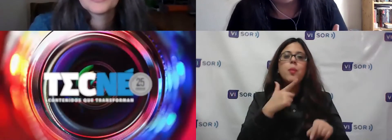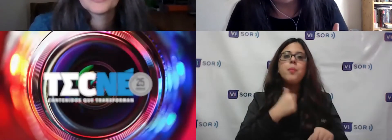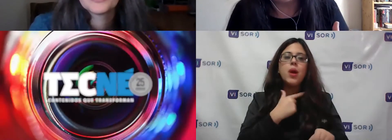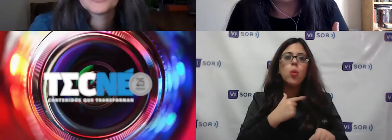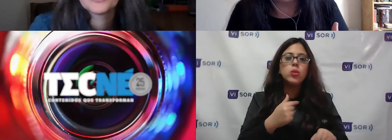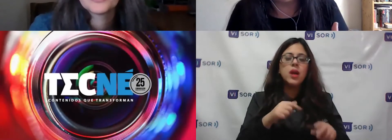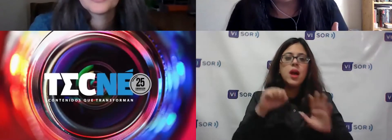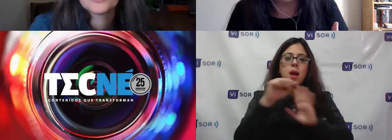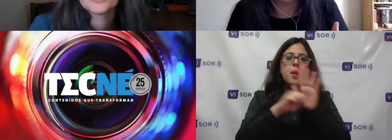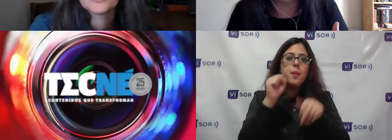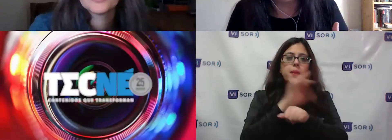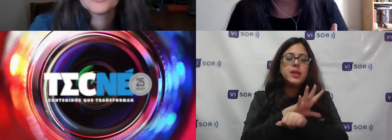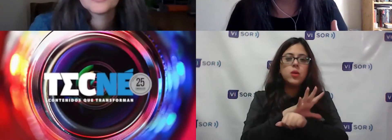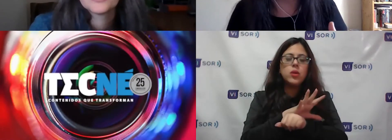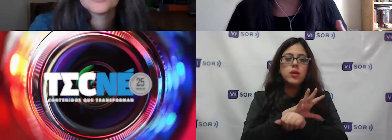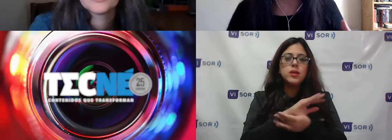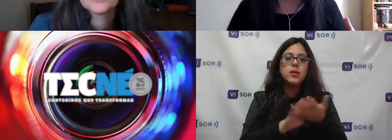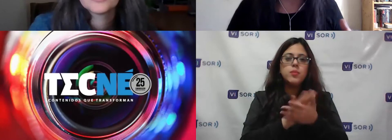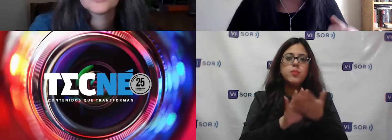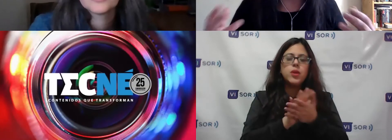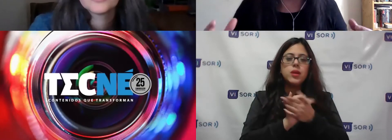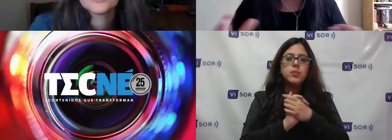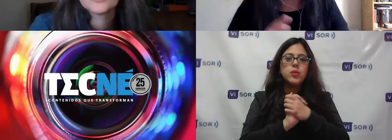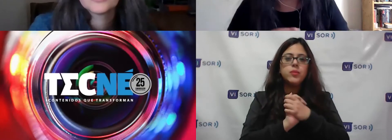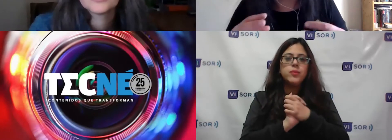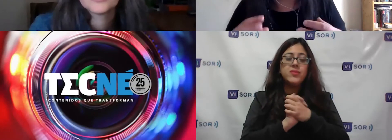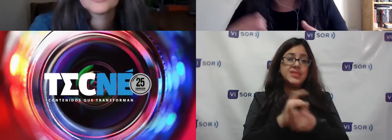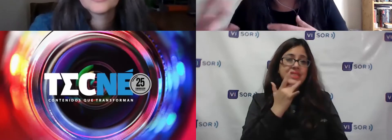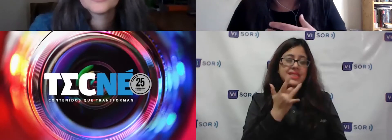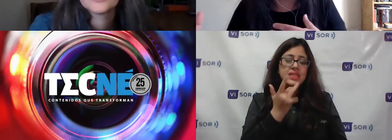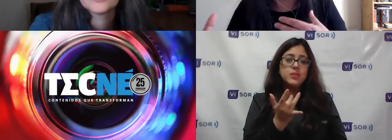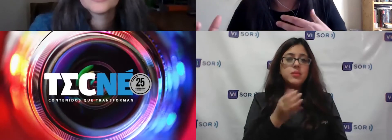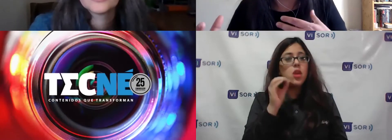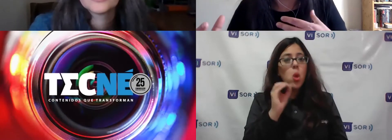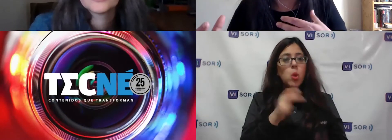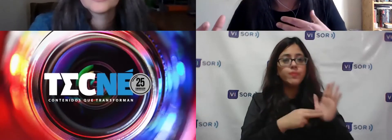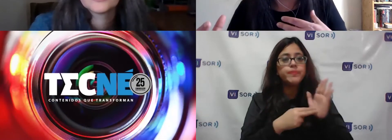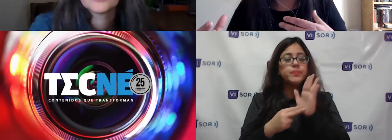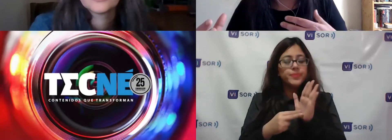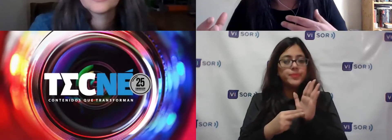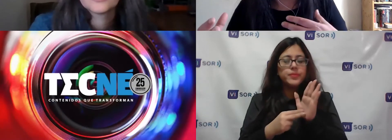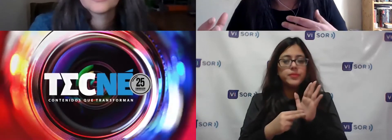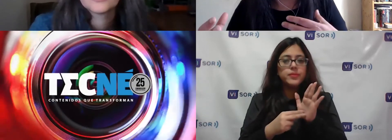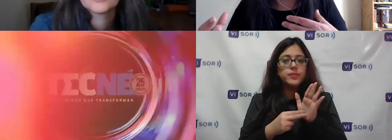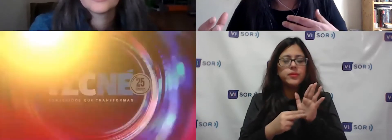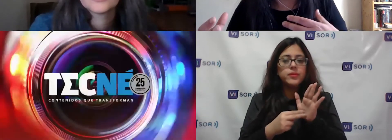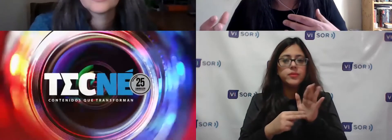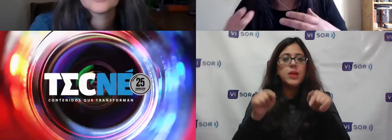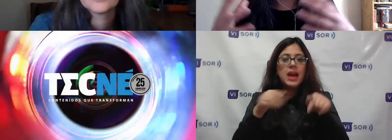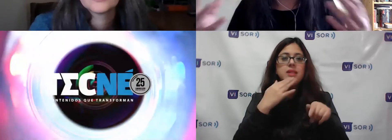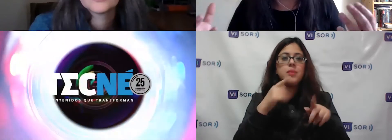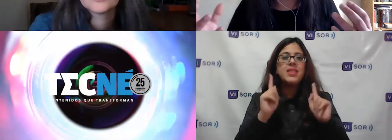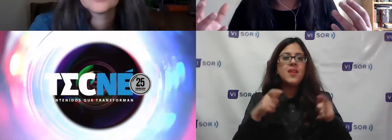que a partir de malla si es simple o muy visible que de alguna manera traten de